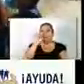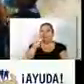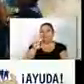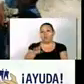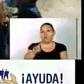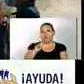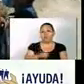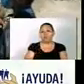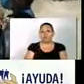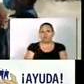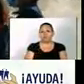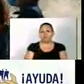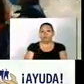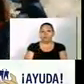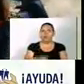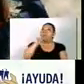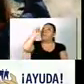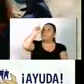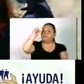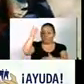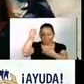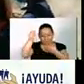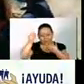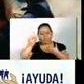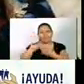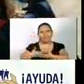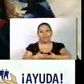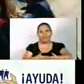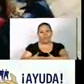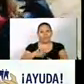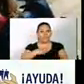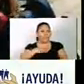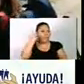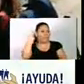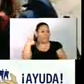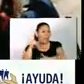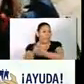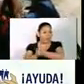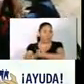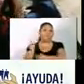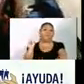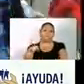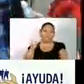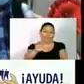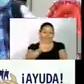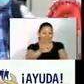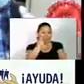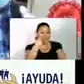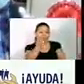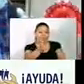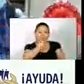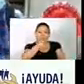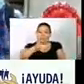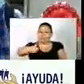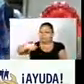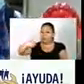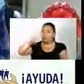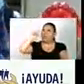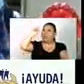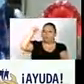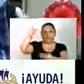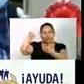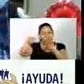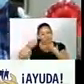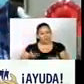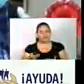señor me vas a dar a mi hijo algún día y mi pareja me dijo vas a tener una noticia buena Dios te lo va a